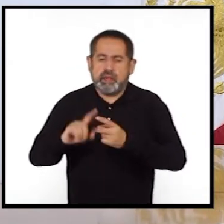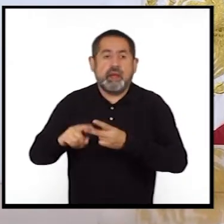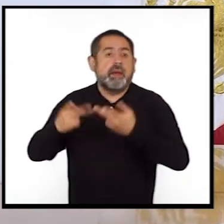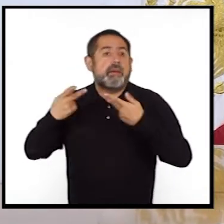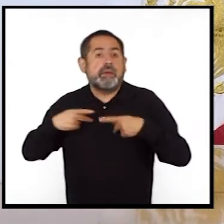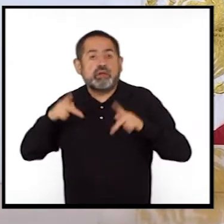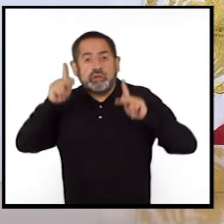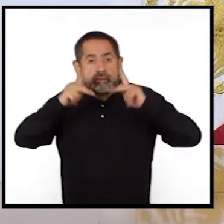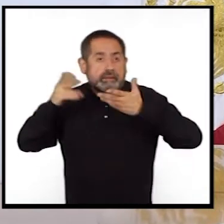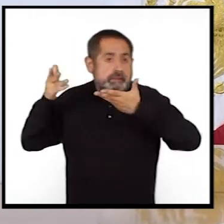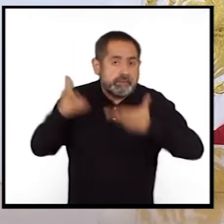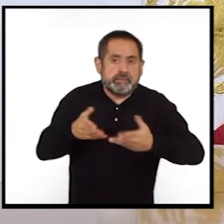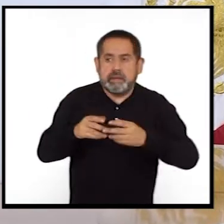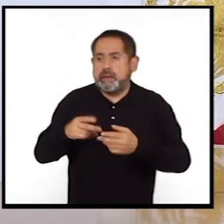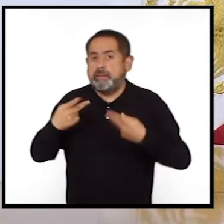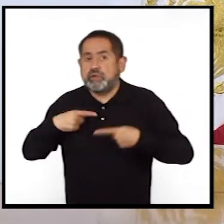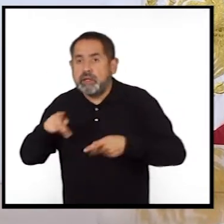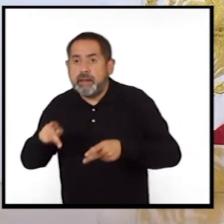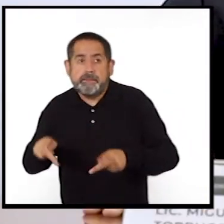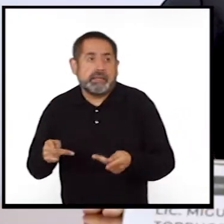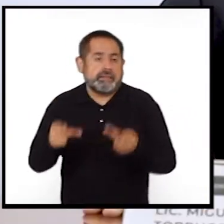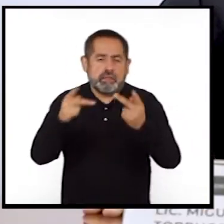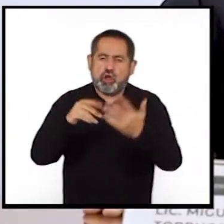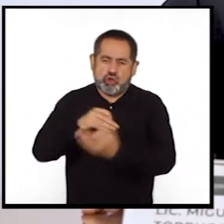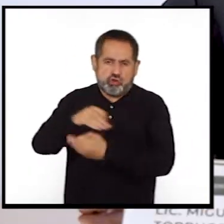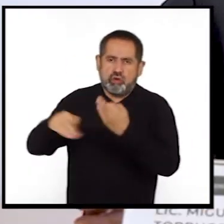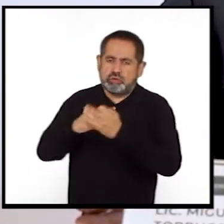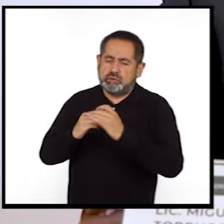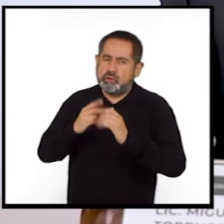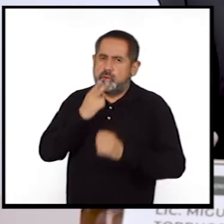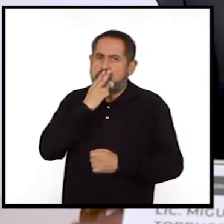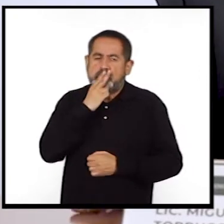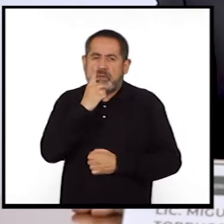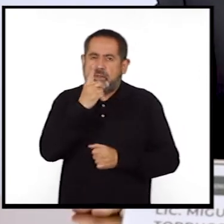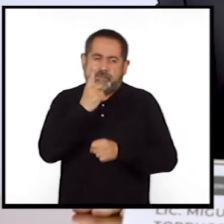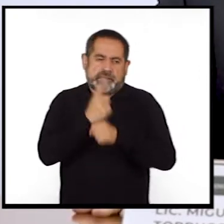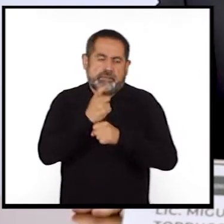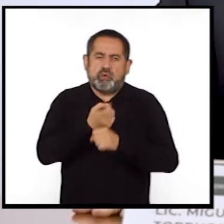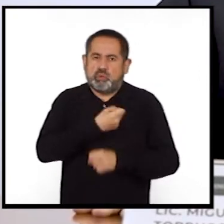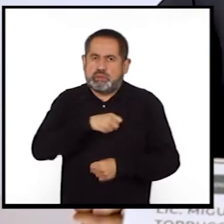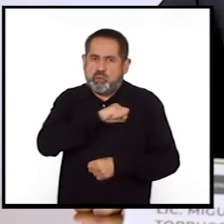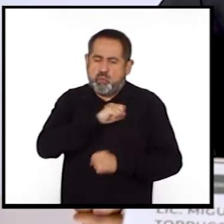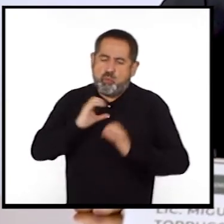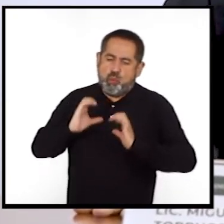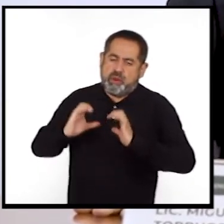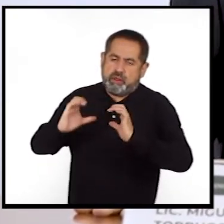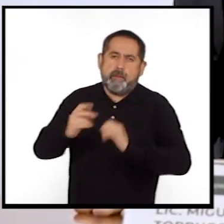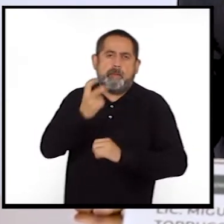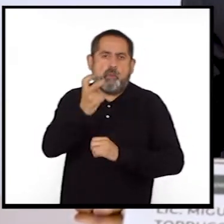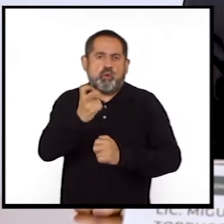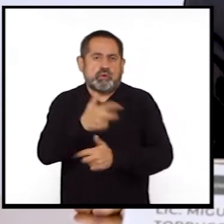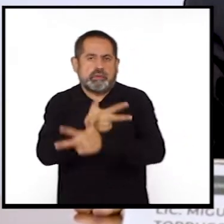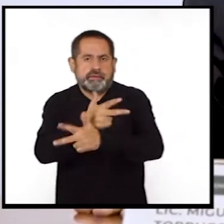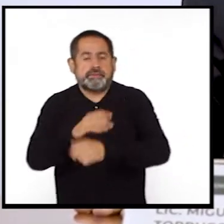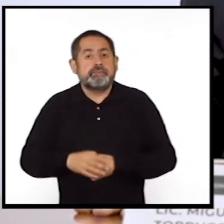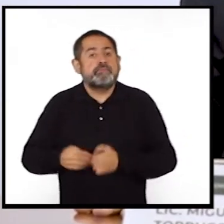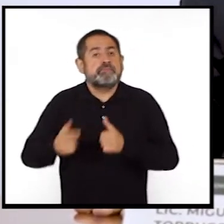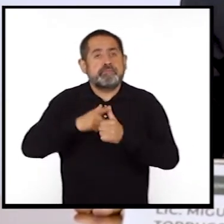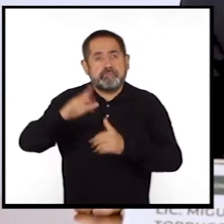compradores, proveedores y visitantes. Saludo con gran afecto a mi buen amigo Omar Fayad